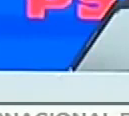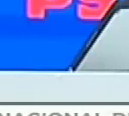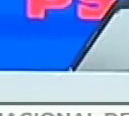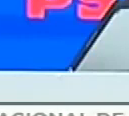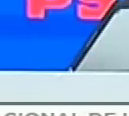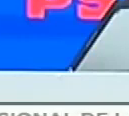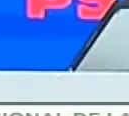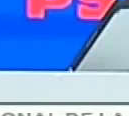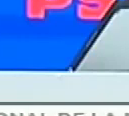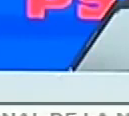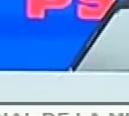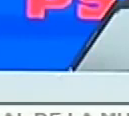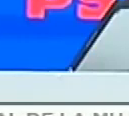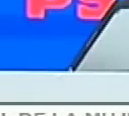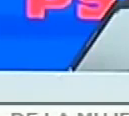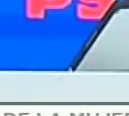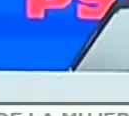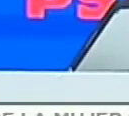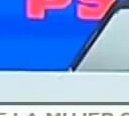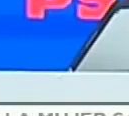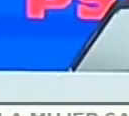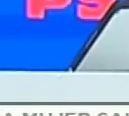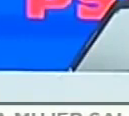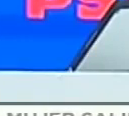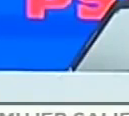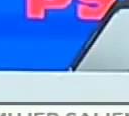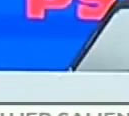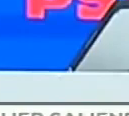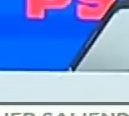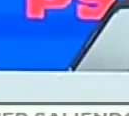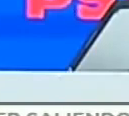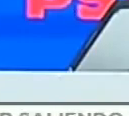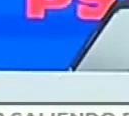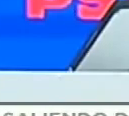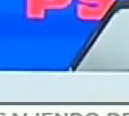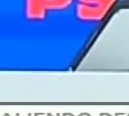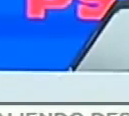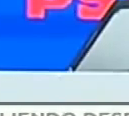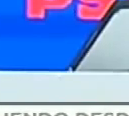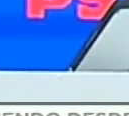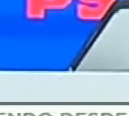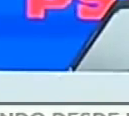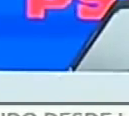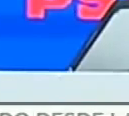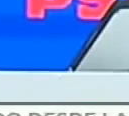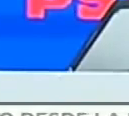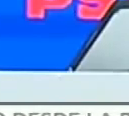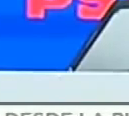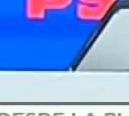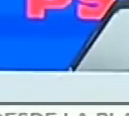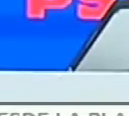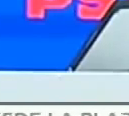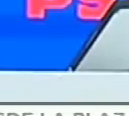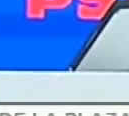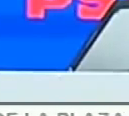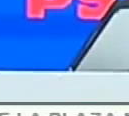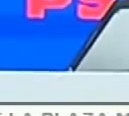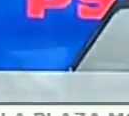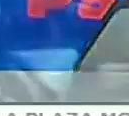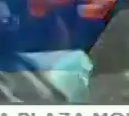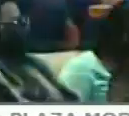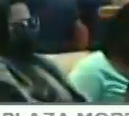nuestros alimentos se producen en el país. Pero luego viene un tema que